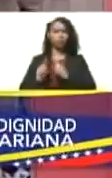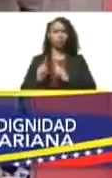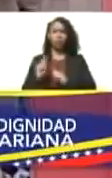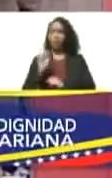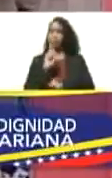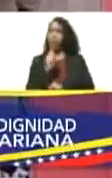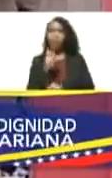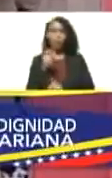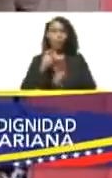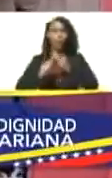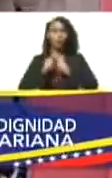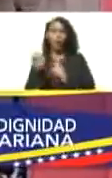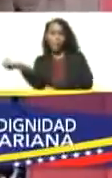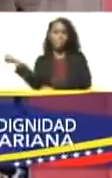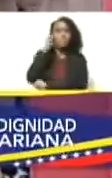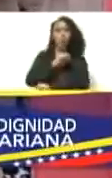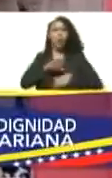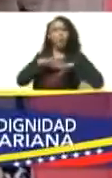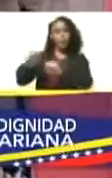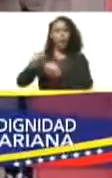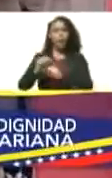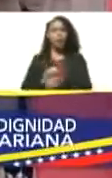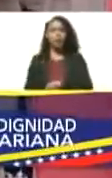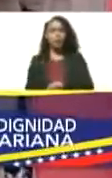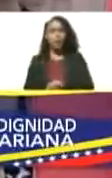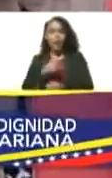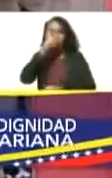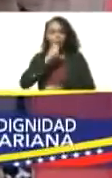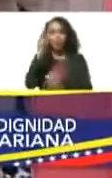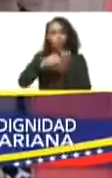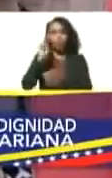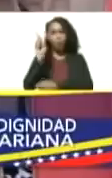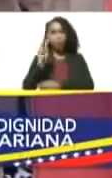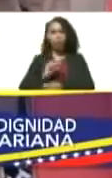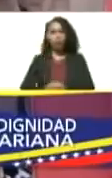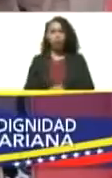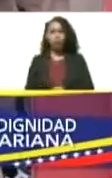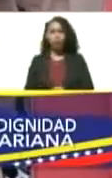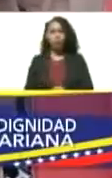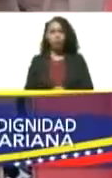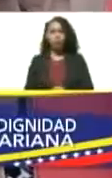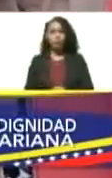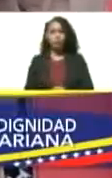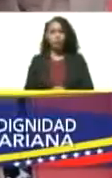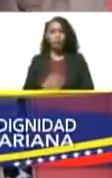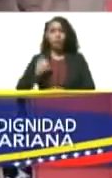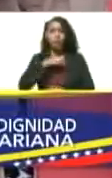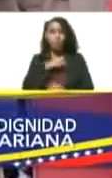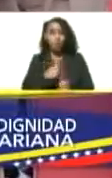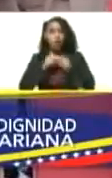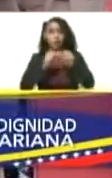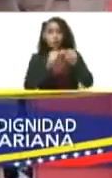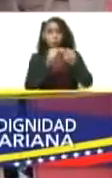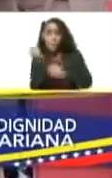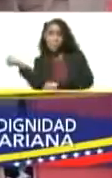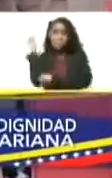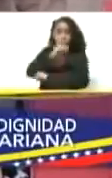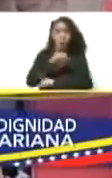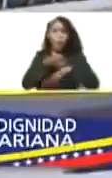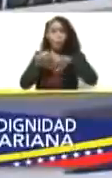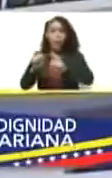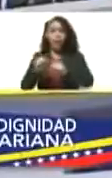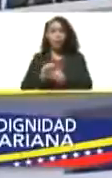es poca cosa. Derrotamos al imperialismo en el año 2002. Hemos seguido derrotando al